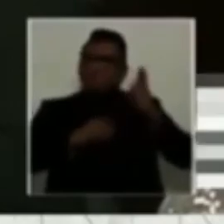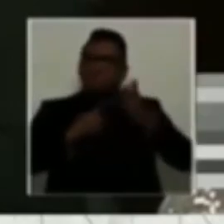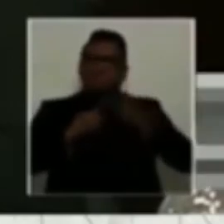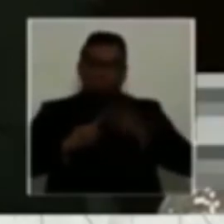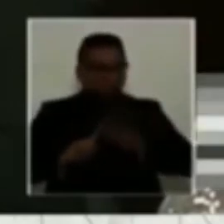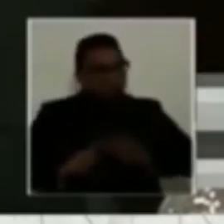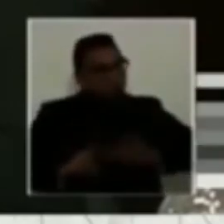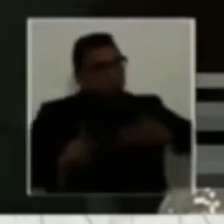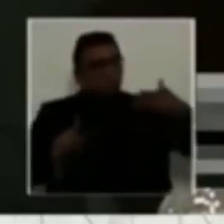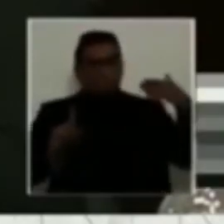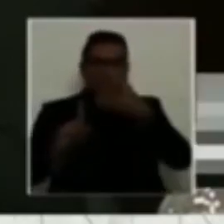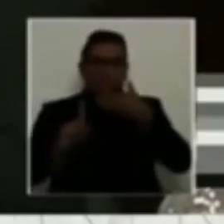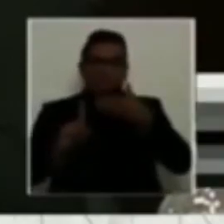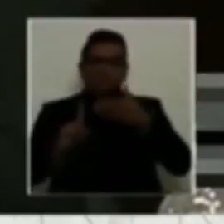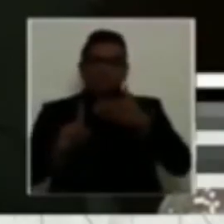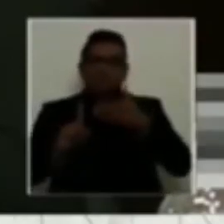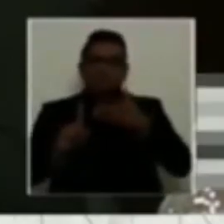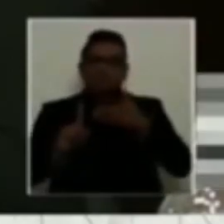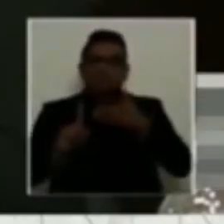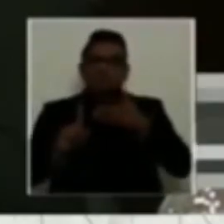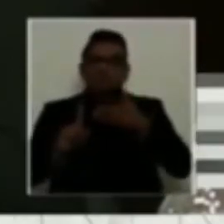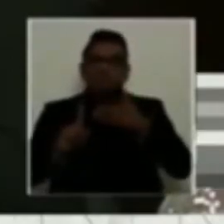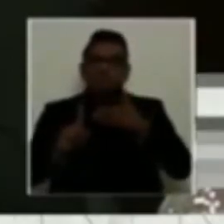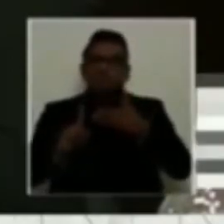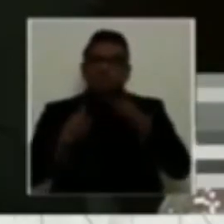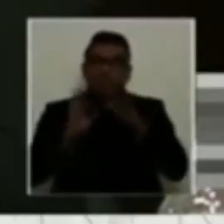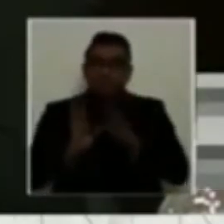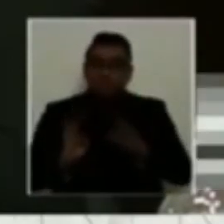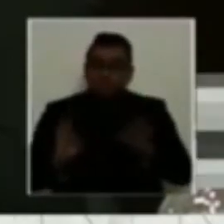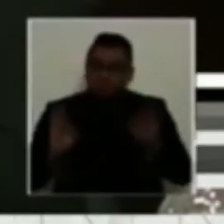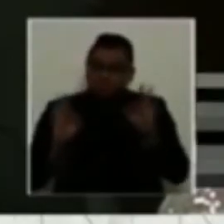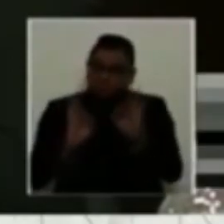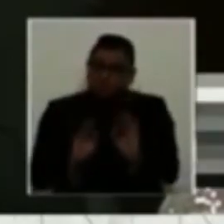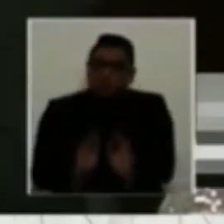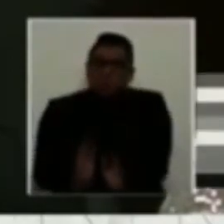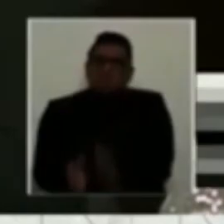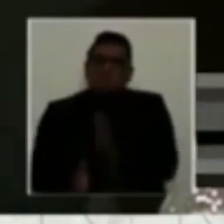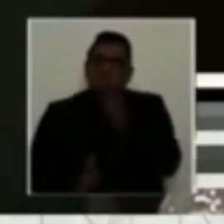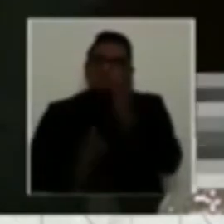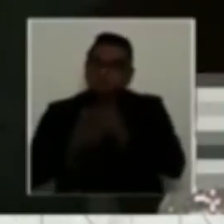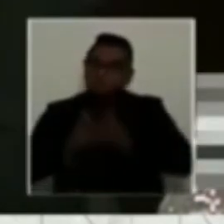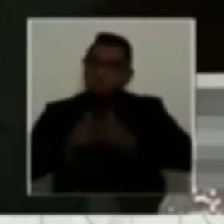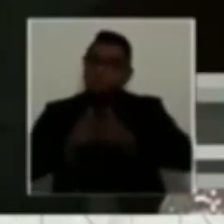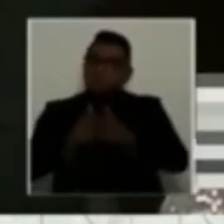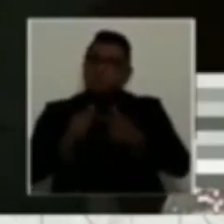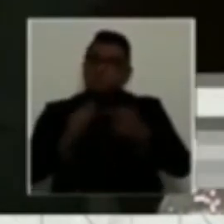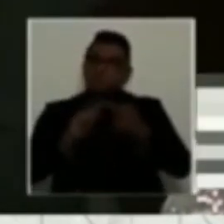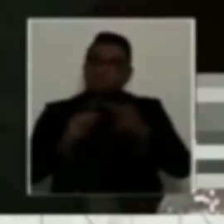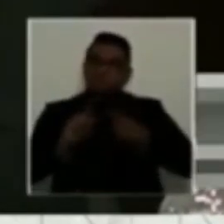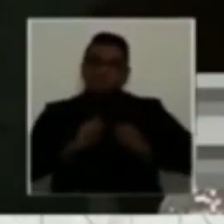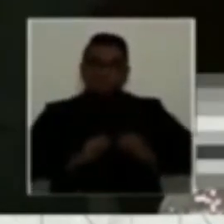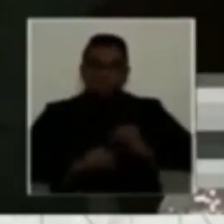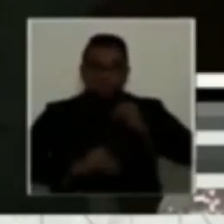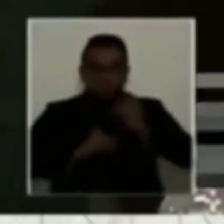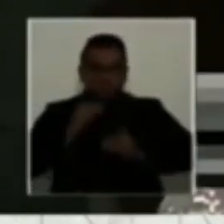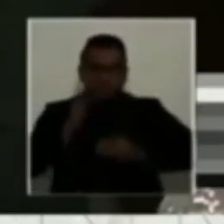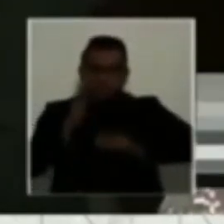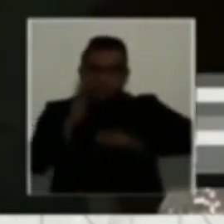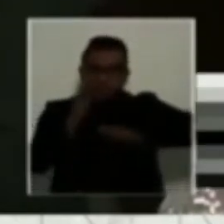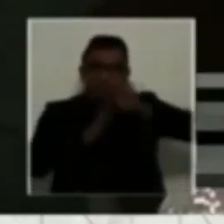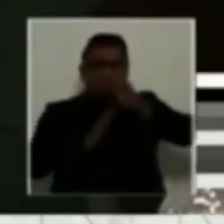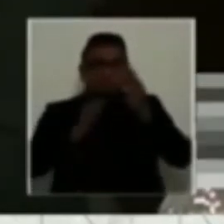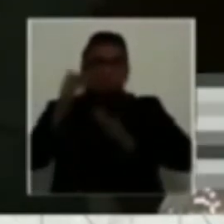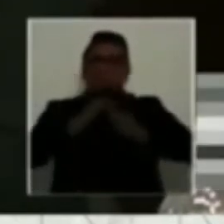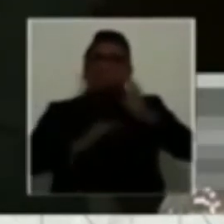dedicación centrémonos en nuestro estudio en nuestro crecimiento profesional y personal